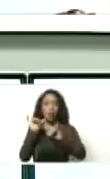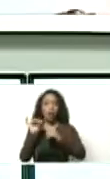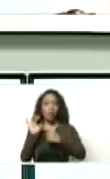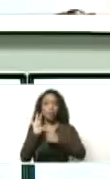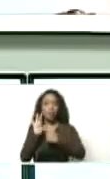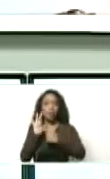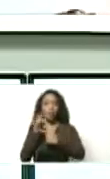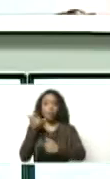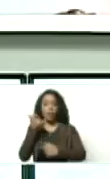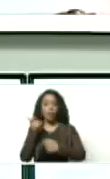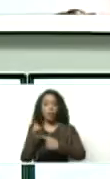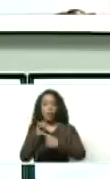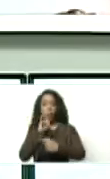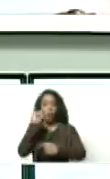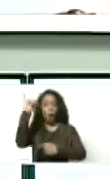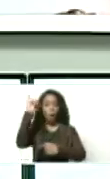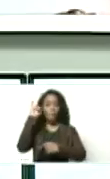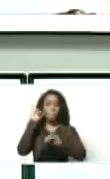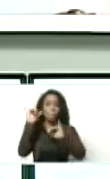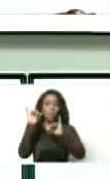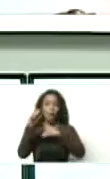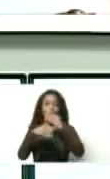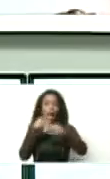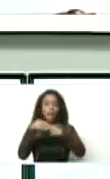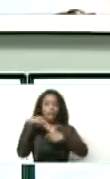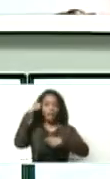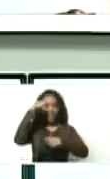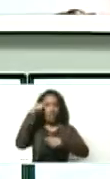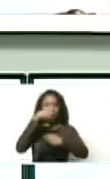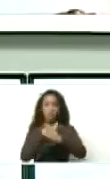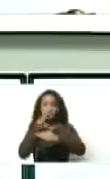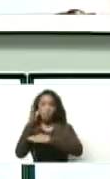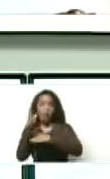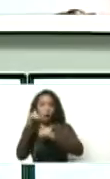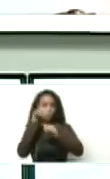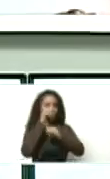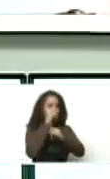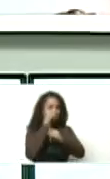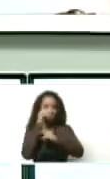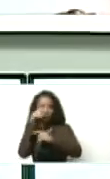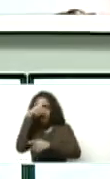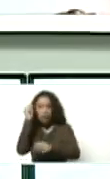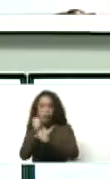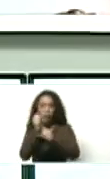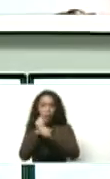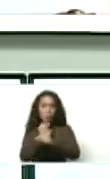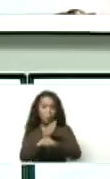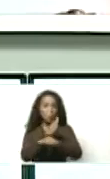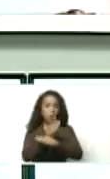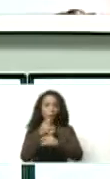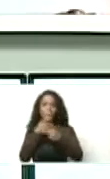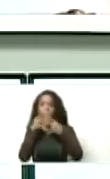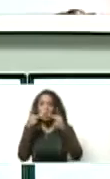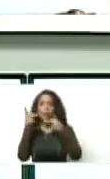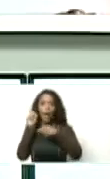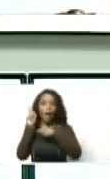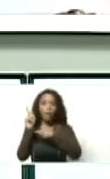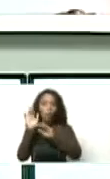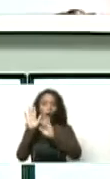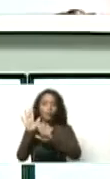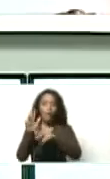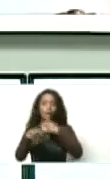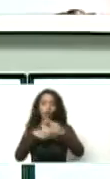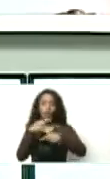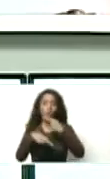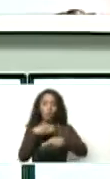teléfono hizo la denuncia y ella misma hace su video, va, filma a los trabajadores. Esto es